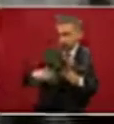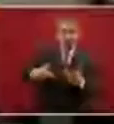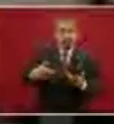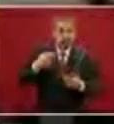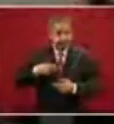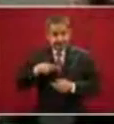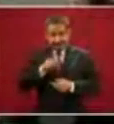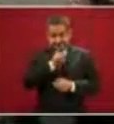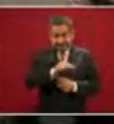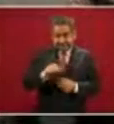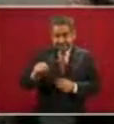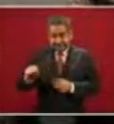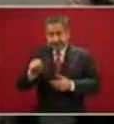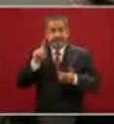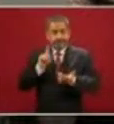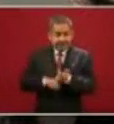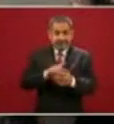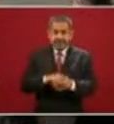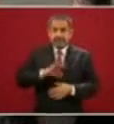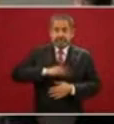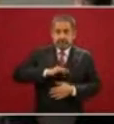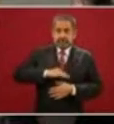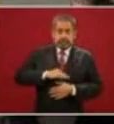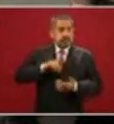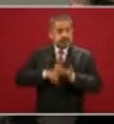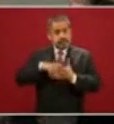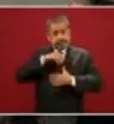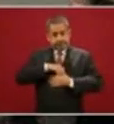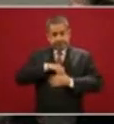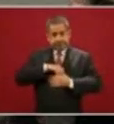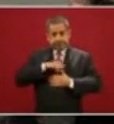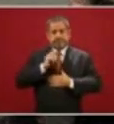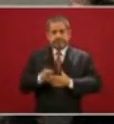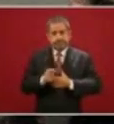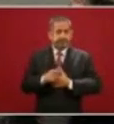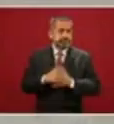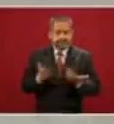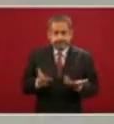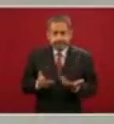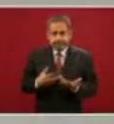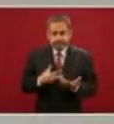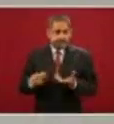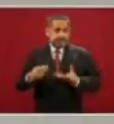esas personas están activamente infectadas o que están